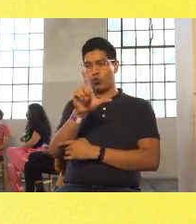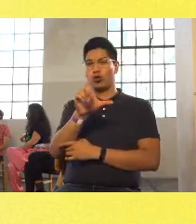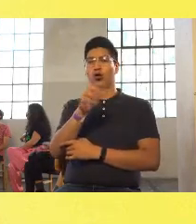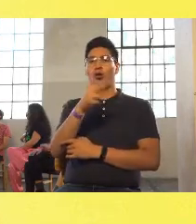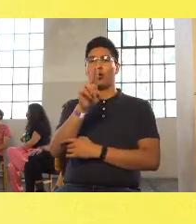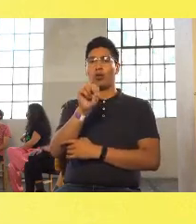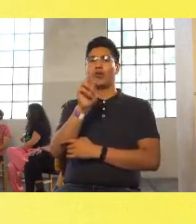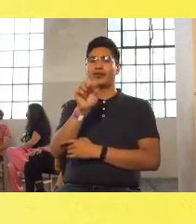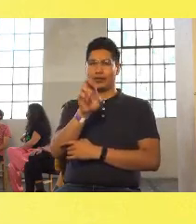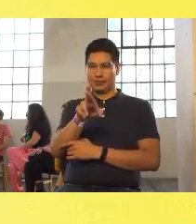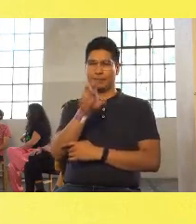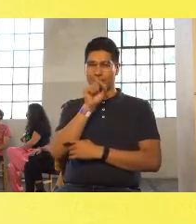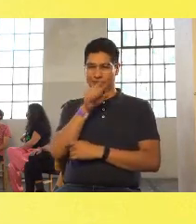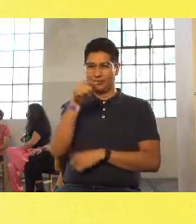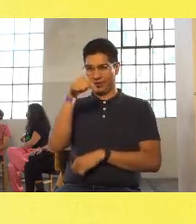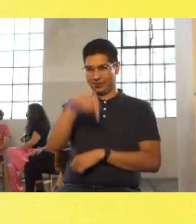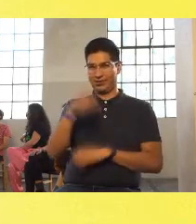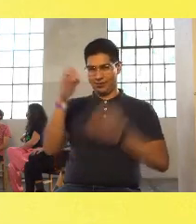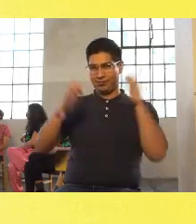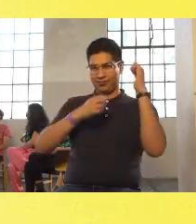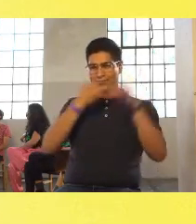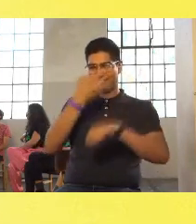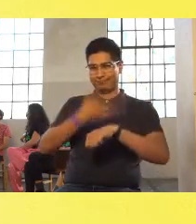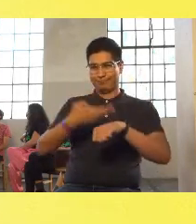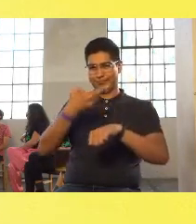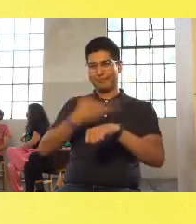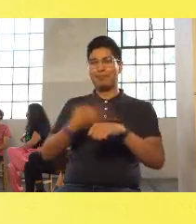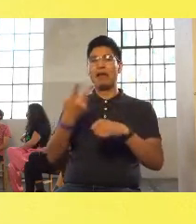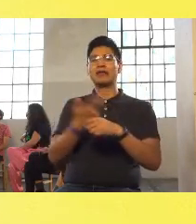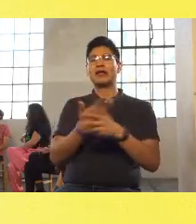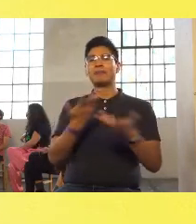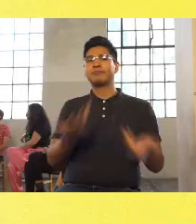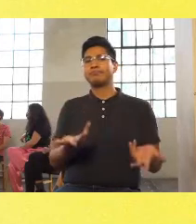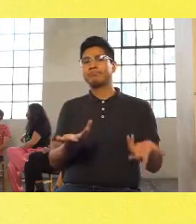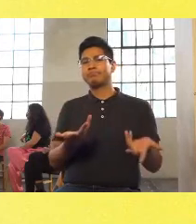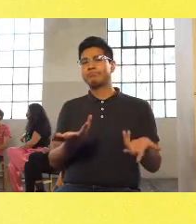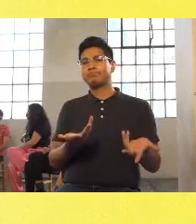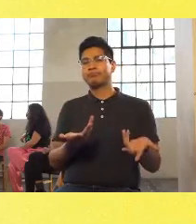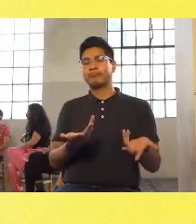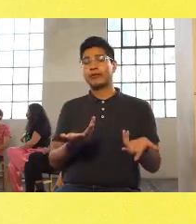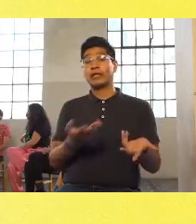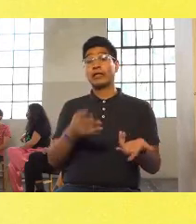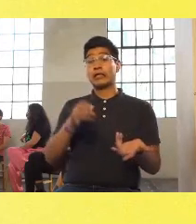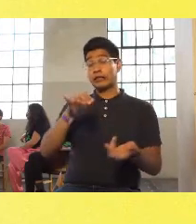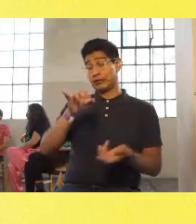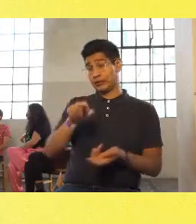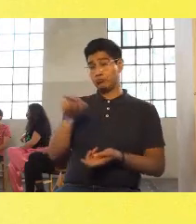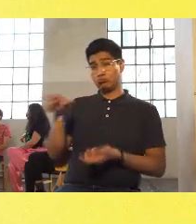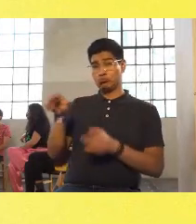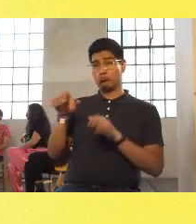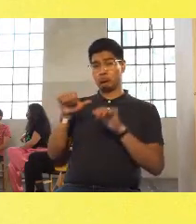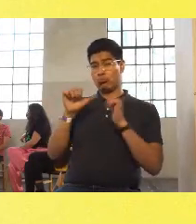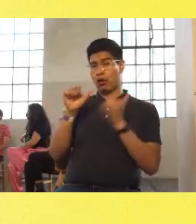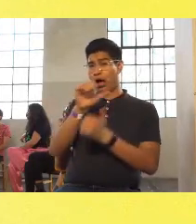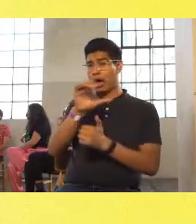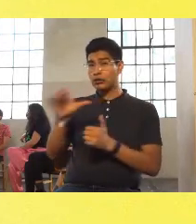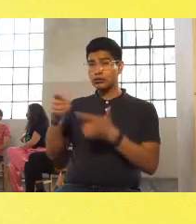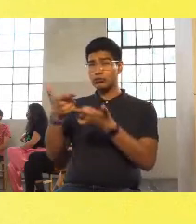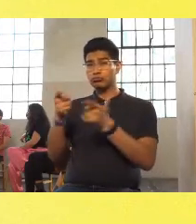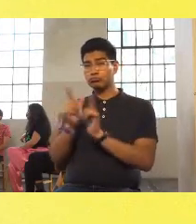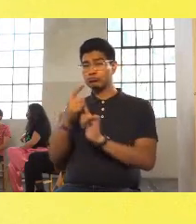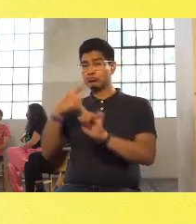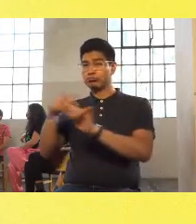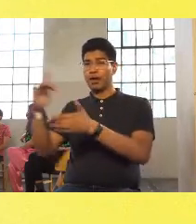esto, pues también son esos grupos que nos dan, por un lado, pues voz, pero también sustento, ¿no? Y entonces también